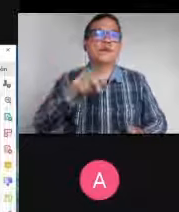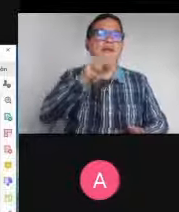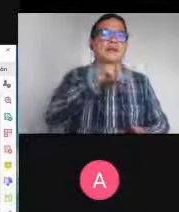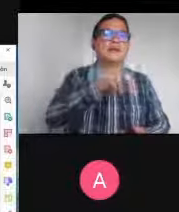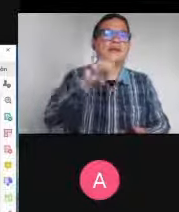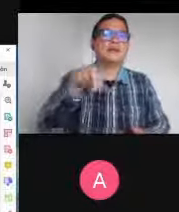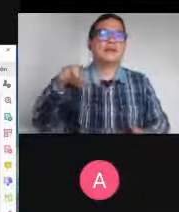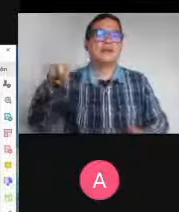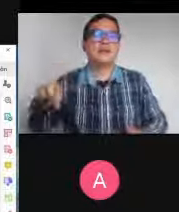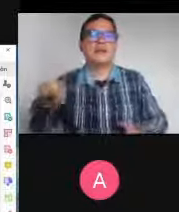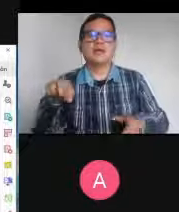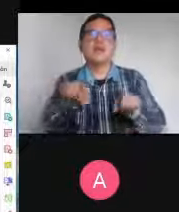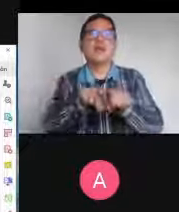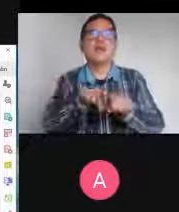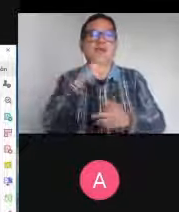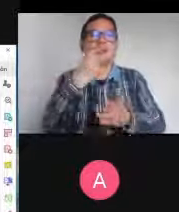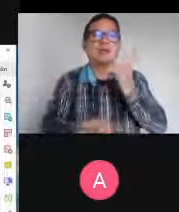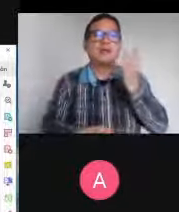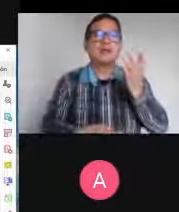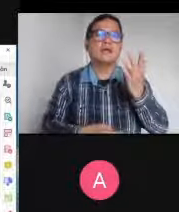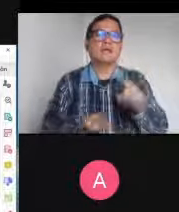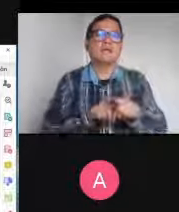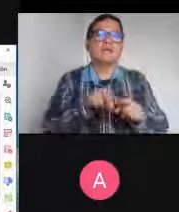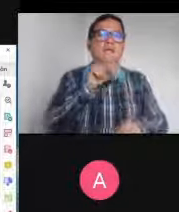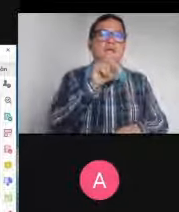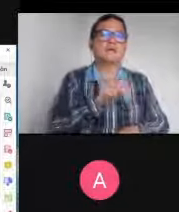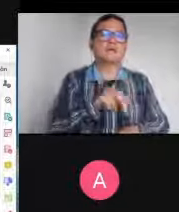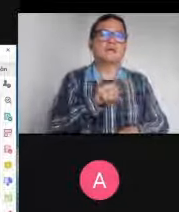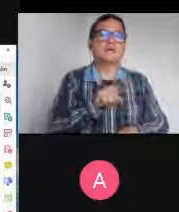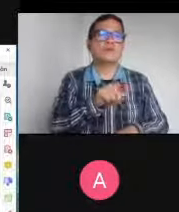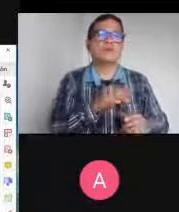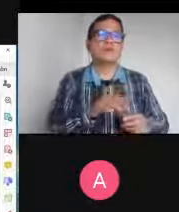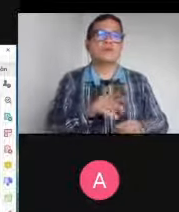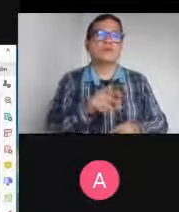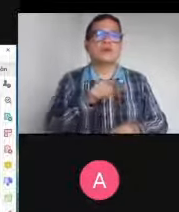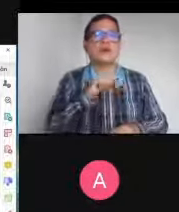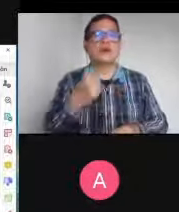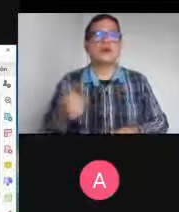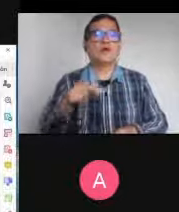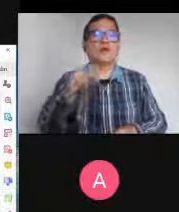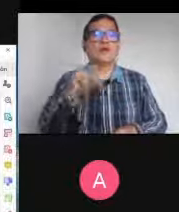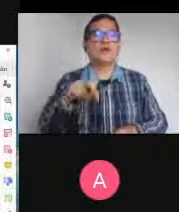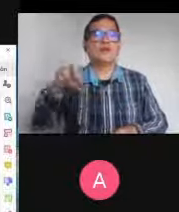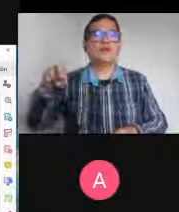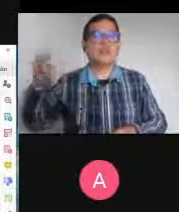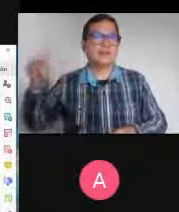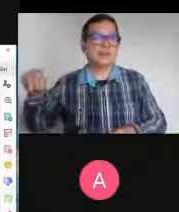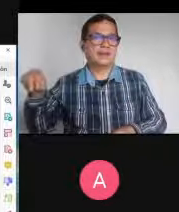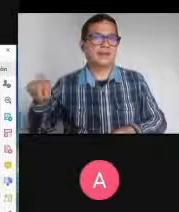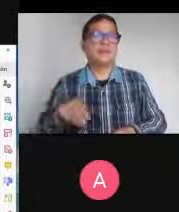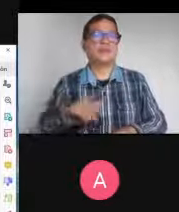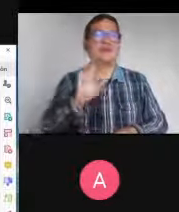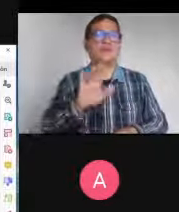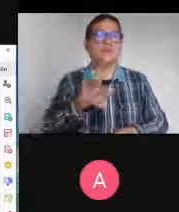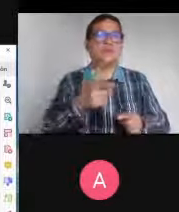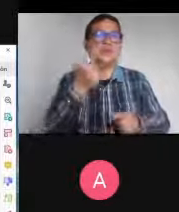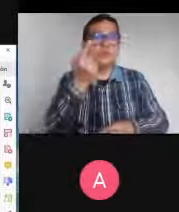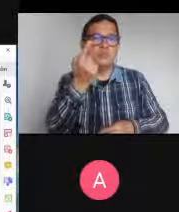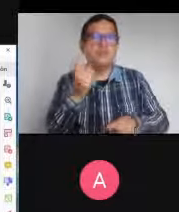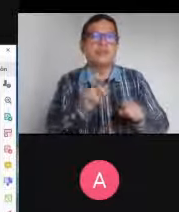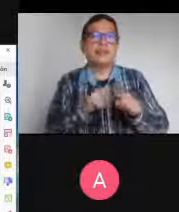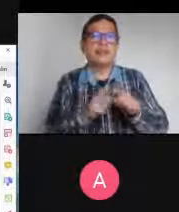tiene PNP y en el NPN pues arranca con NPN. Recordemos que el transistor físicamente